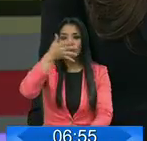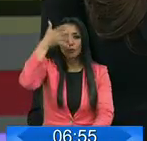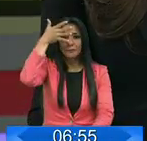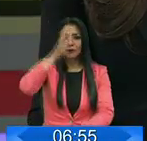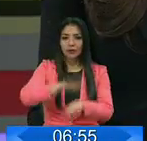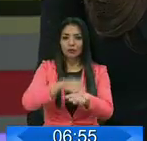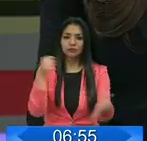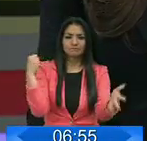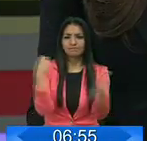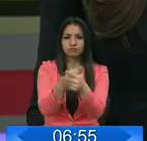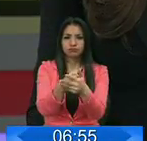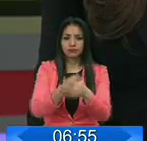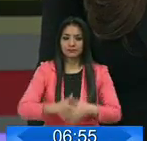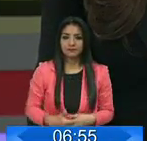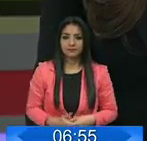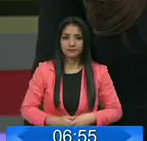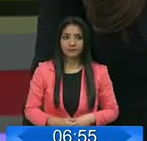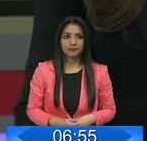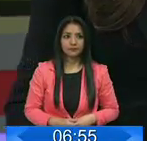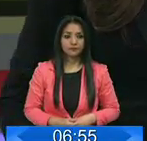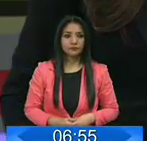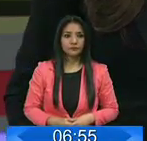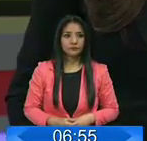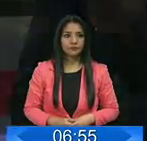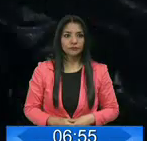de tránsito.